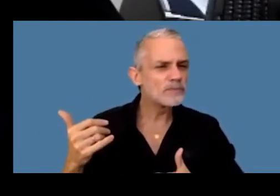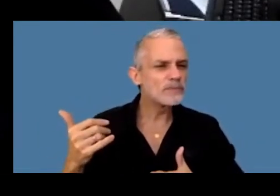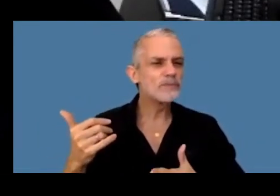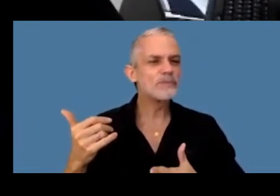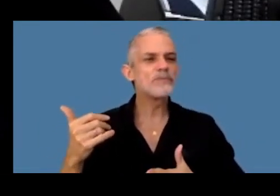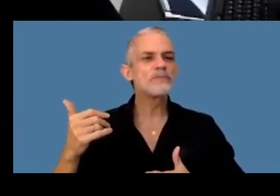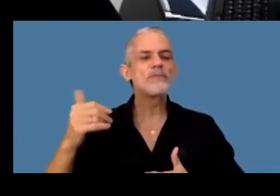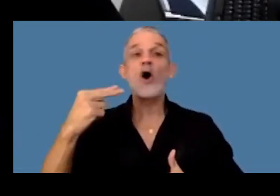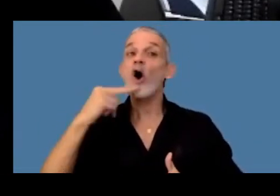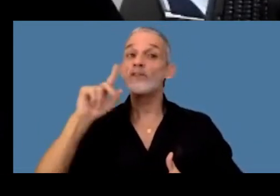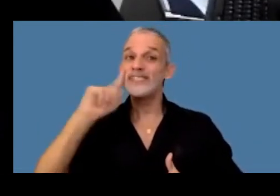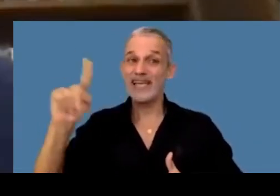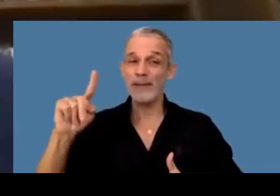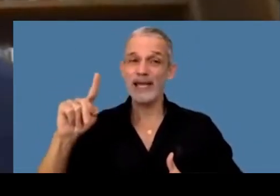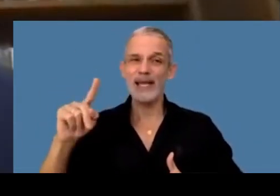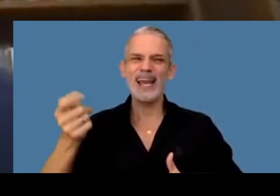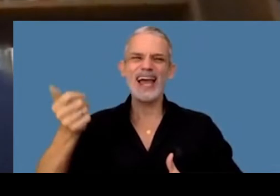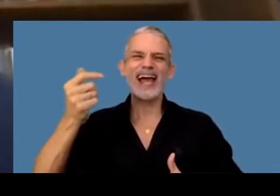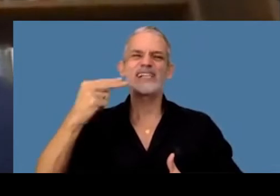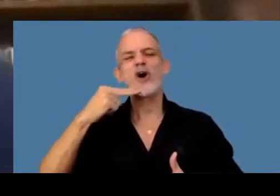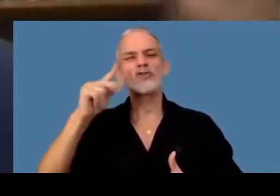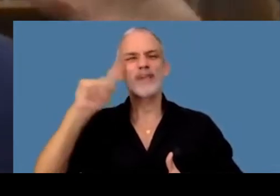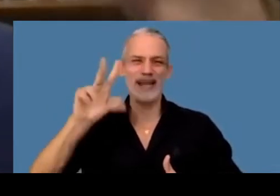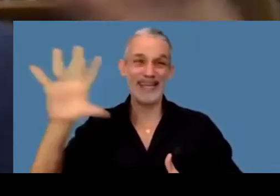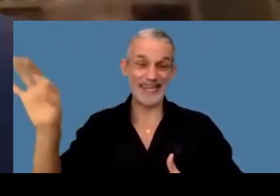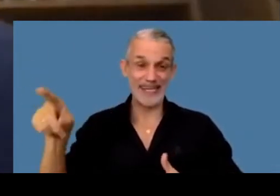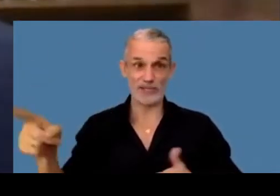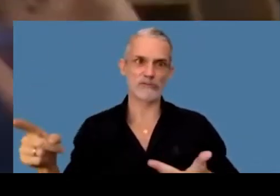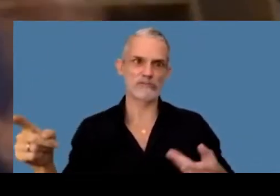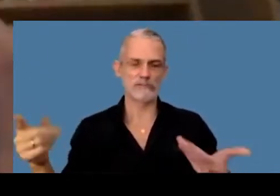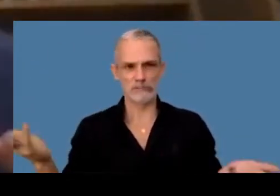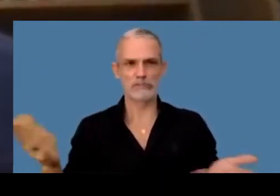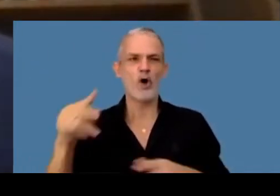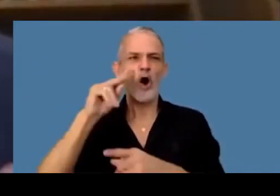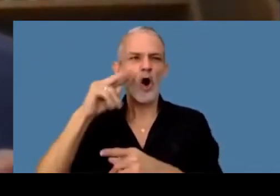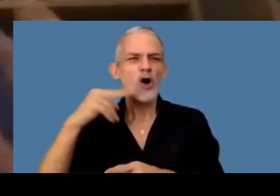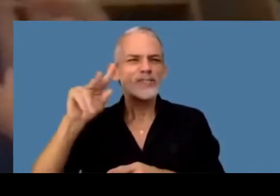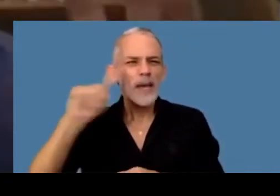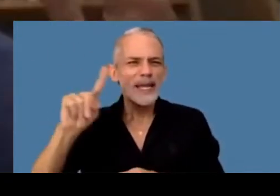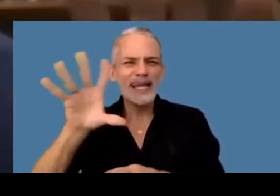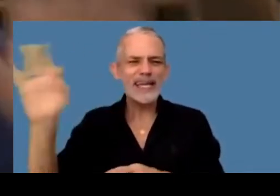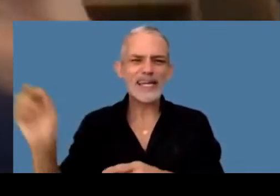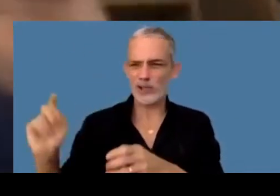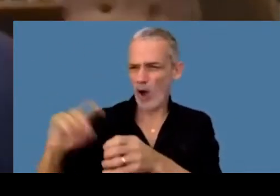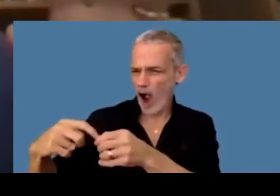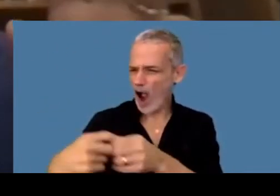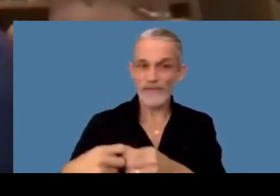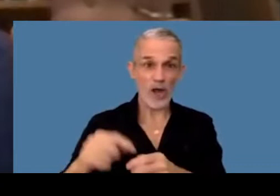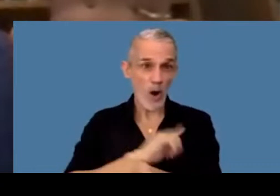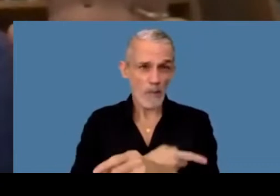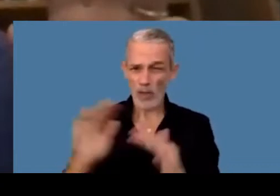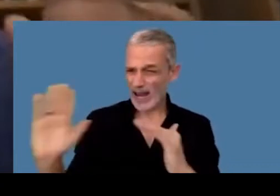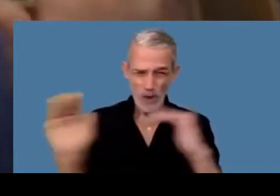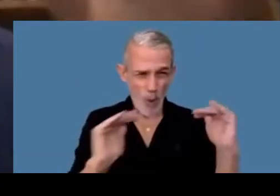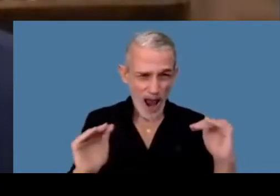casi 11.500, casi. 11.500 afiliados, que es lo mismo. Tenemos el mismo poder de representación, de